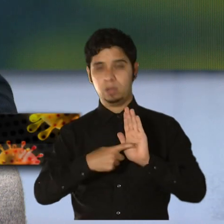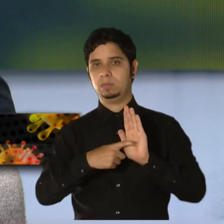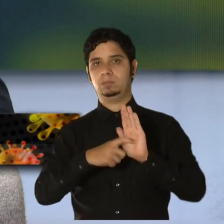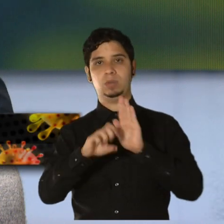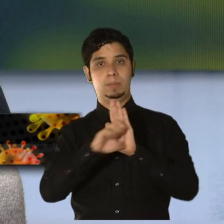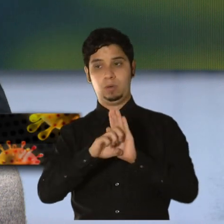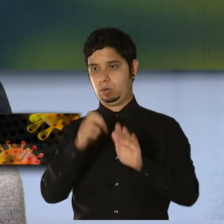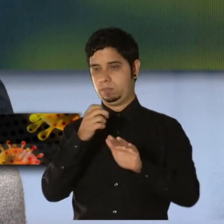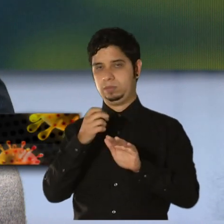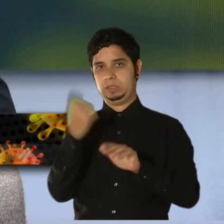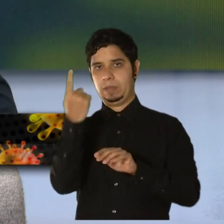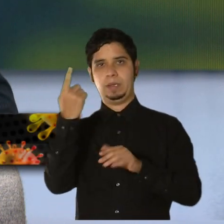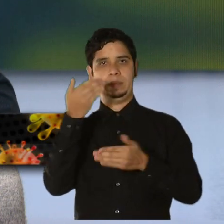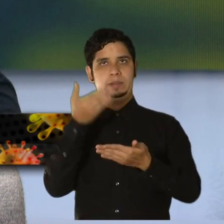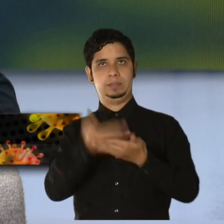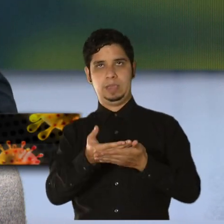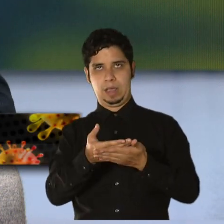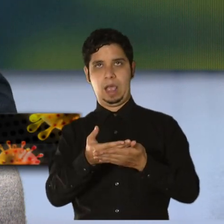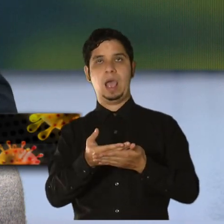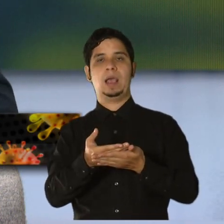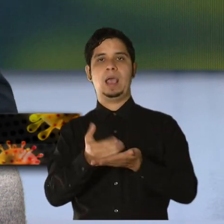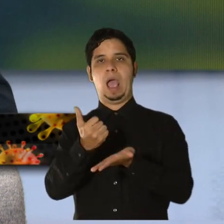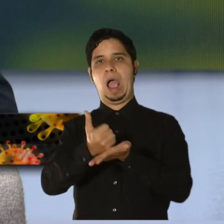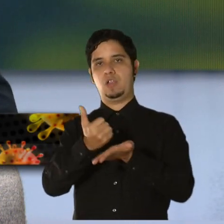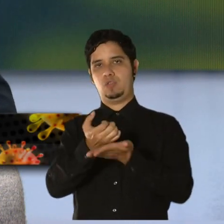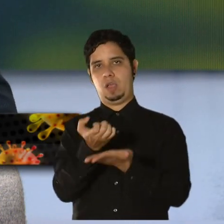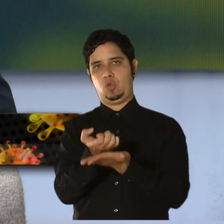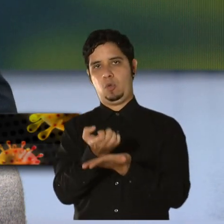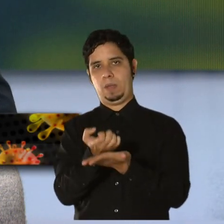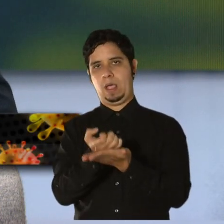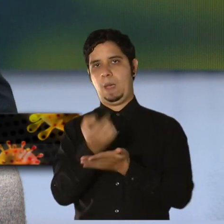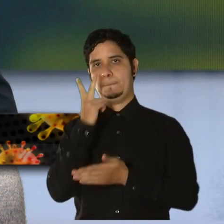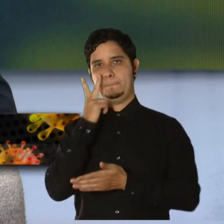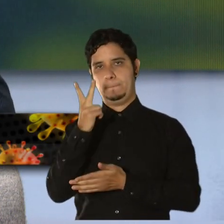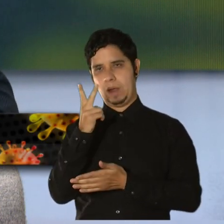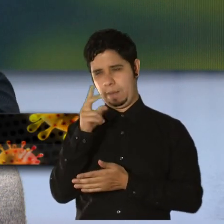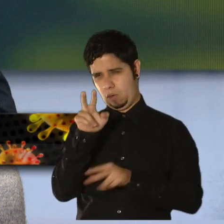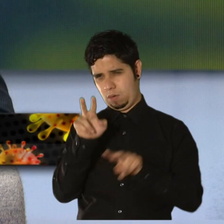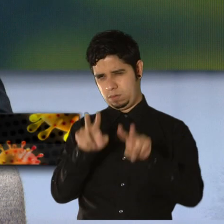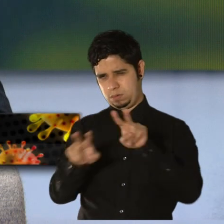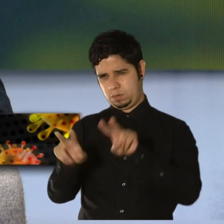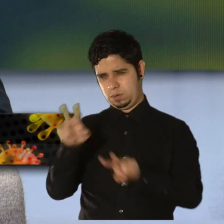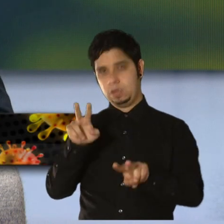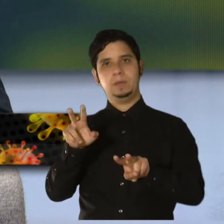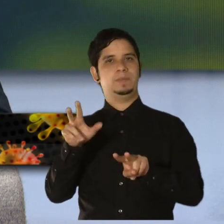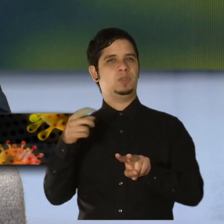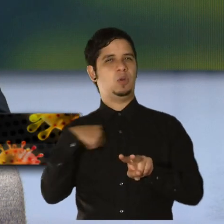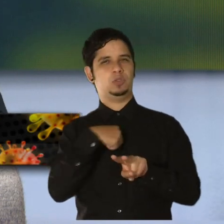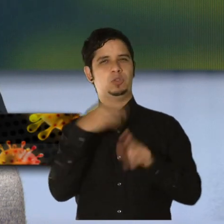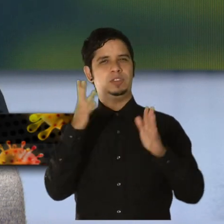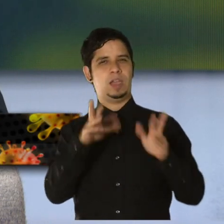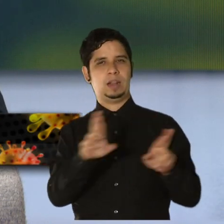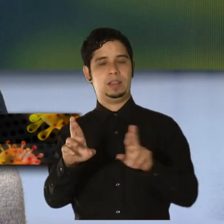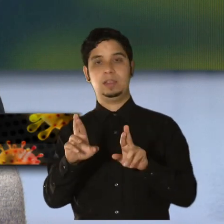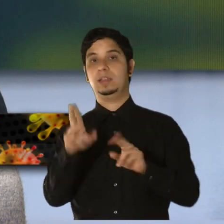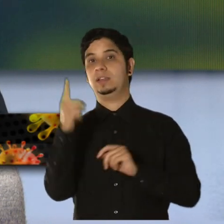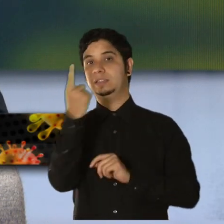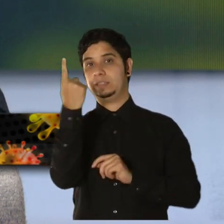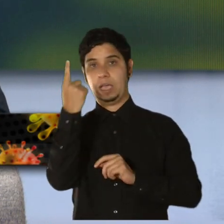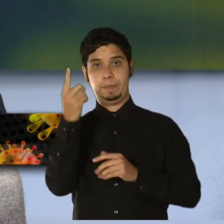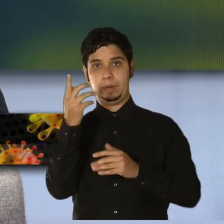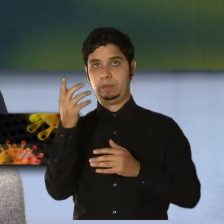que llegan incentivos económicos, nosotros vemos siempre y estamos ya preparados. Nosotros sabemos cada vez que